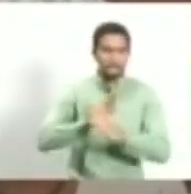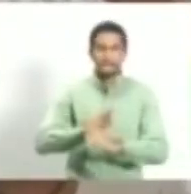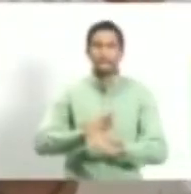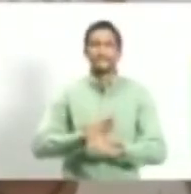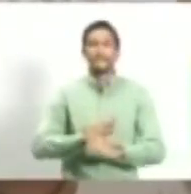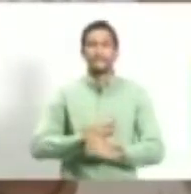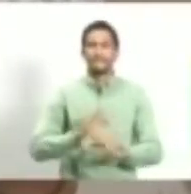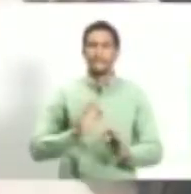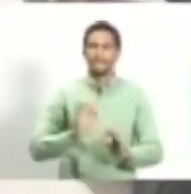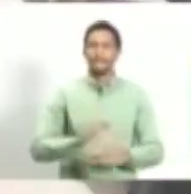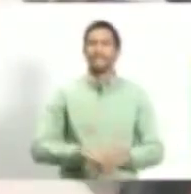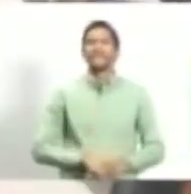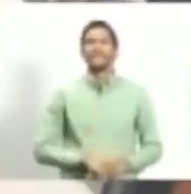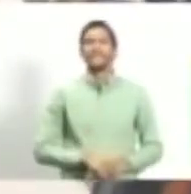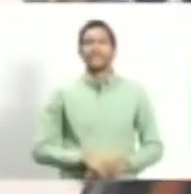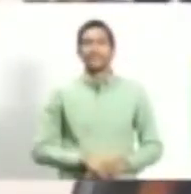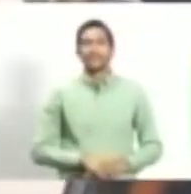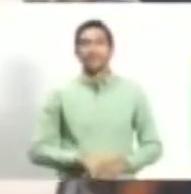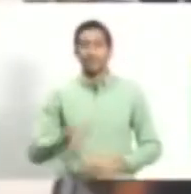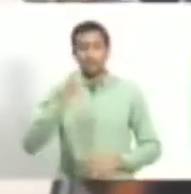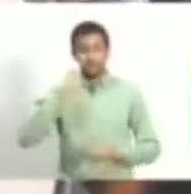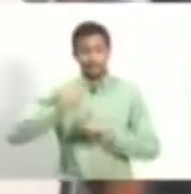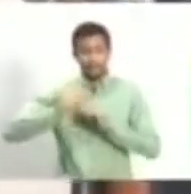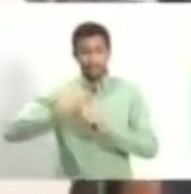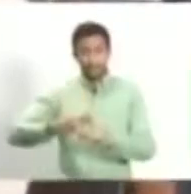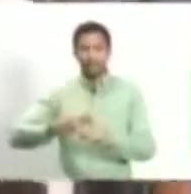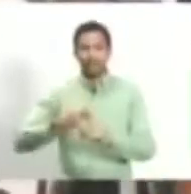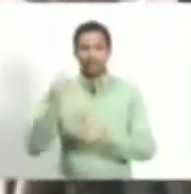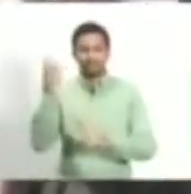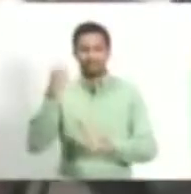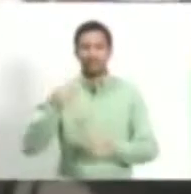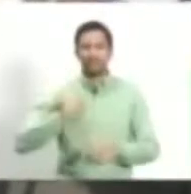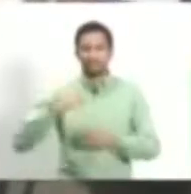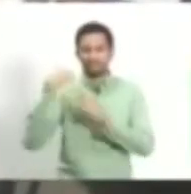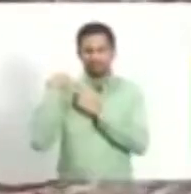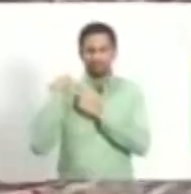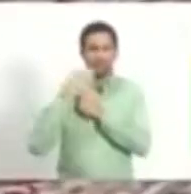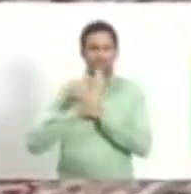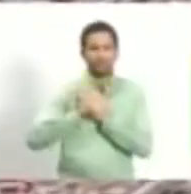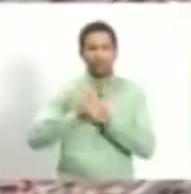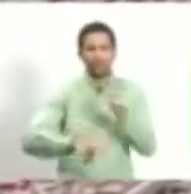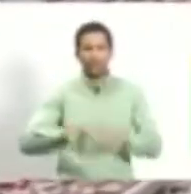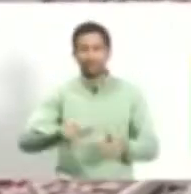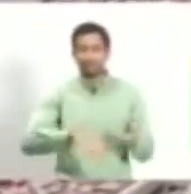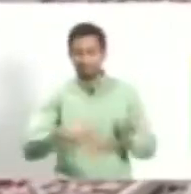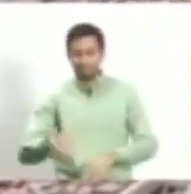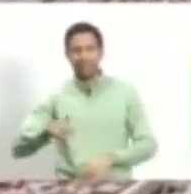El procurador aseguró que el ente de control asumirá la defensa y representación de los derechos de las víctimas.